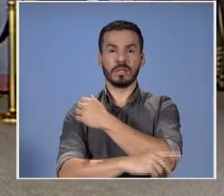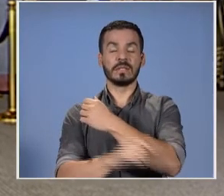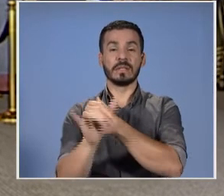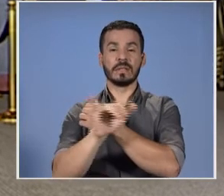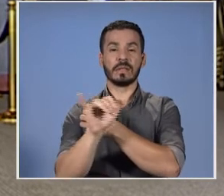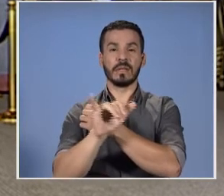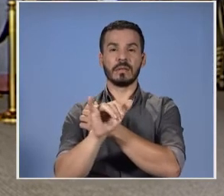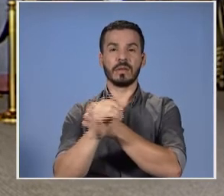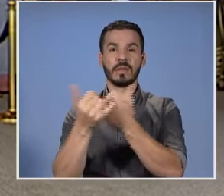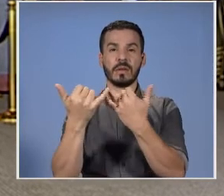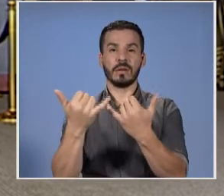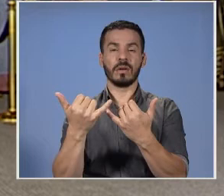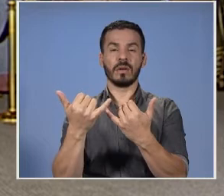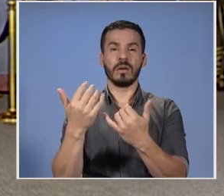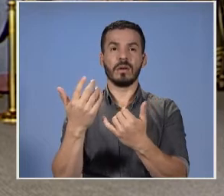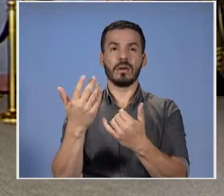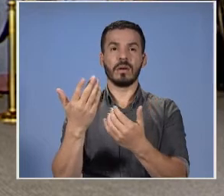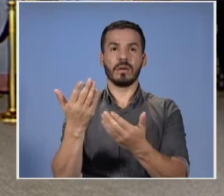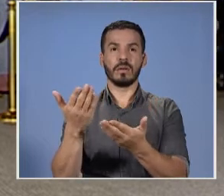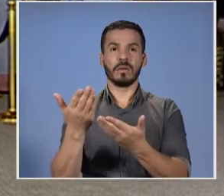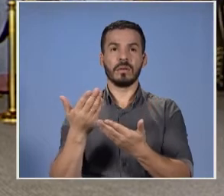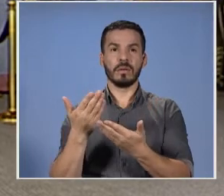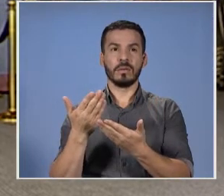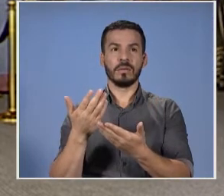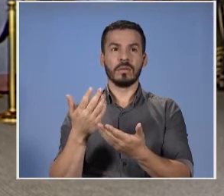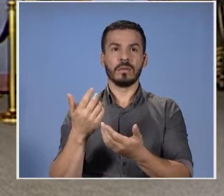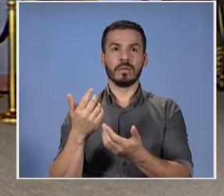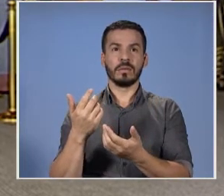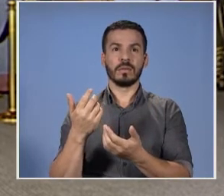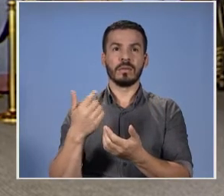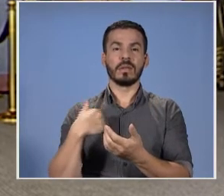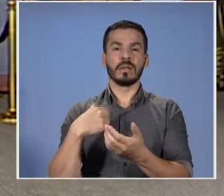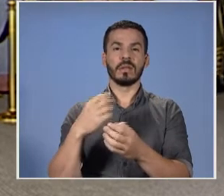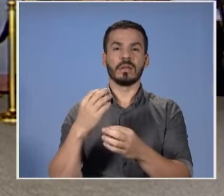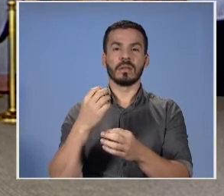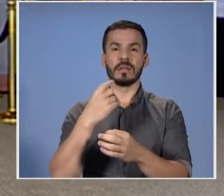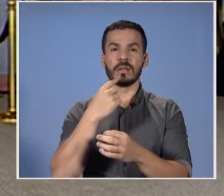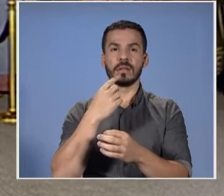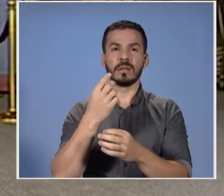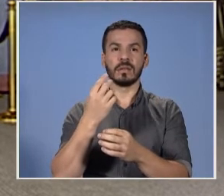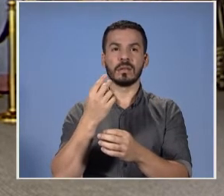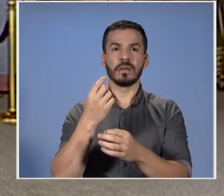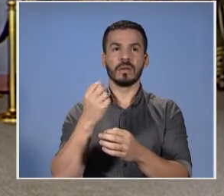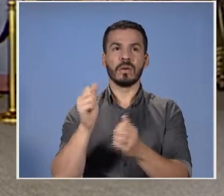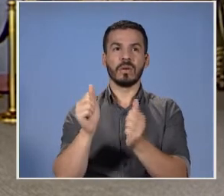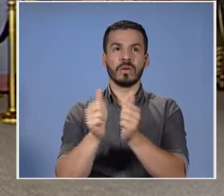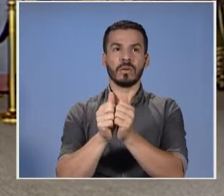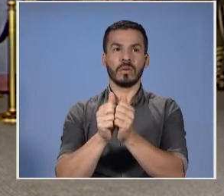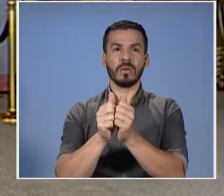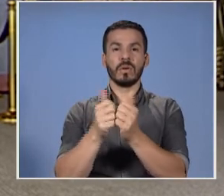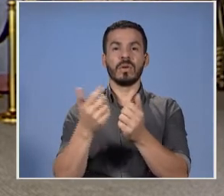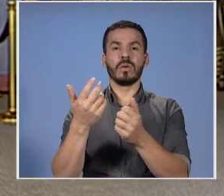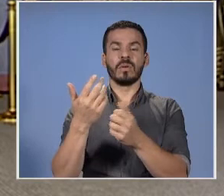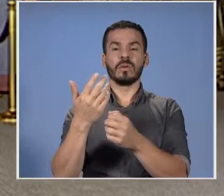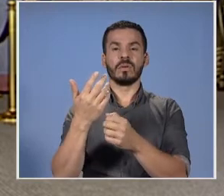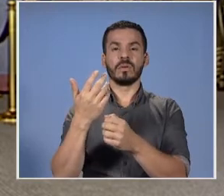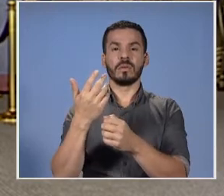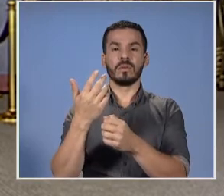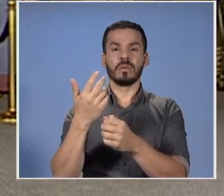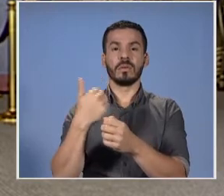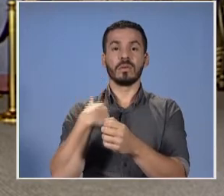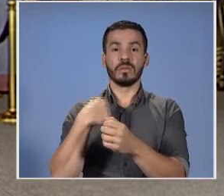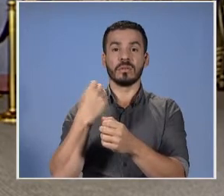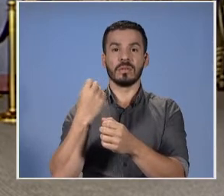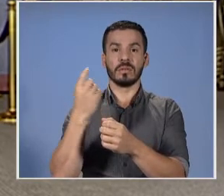y también ahora nos va a hacer una especie de, dijiste, con los jefes de Estado. Sí, según